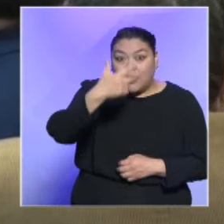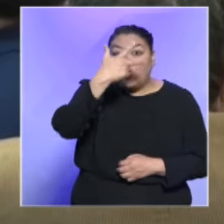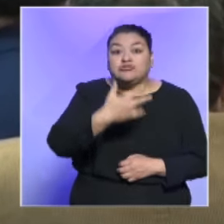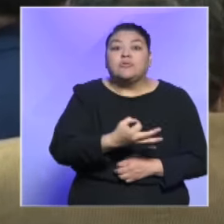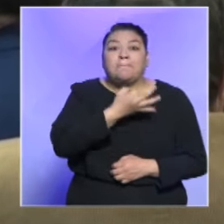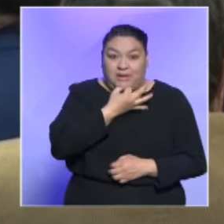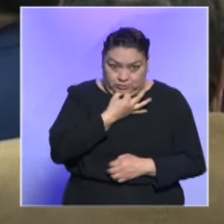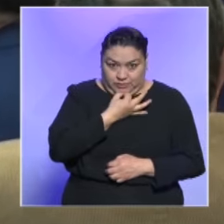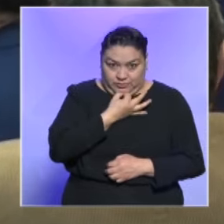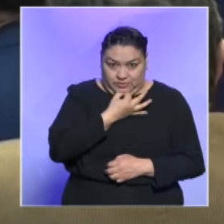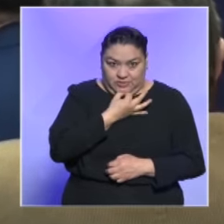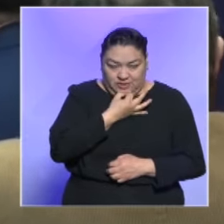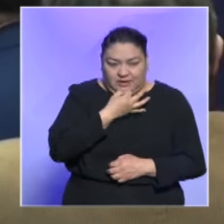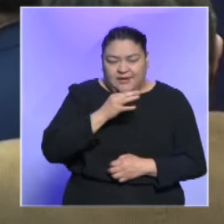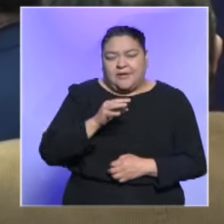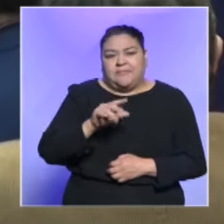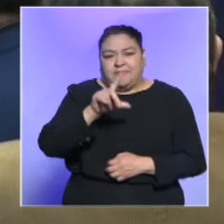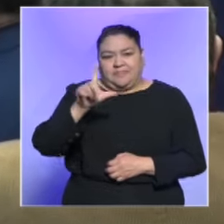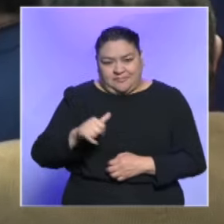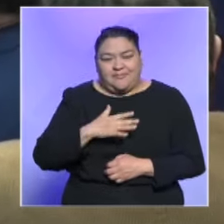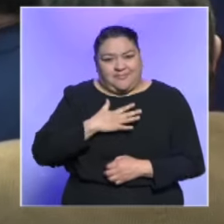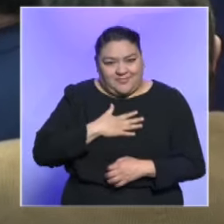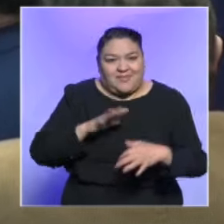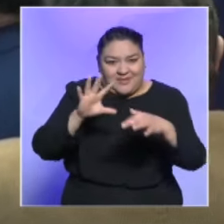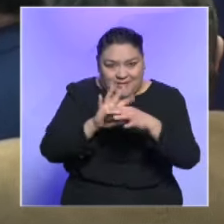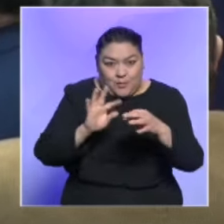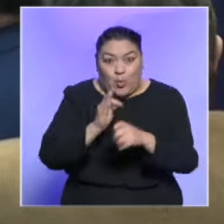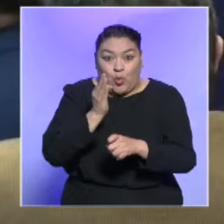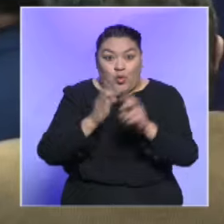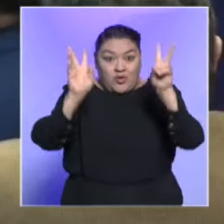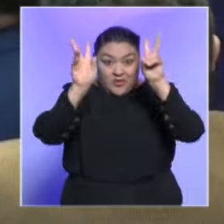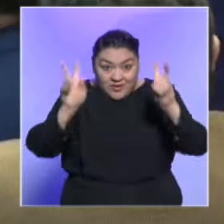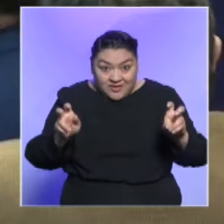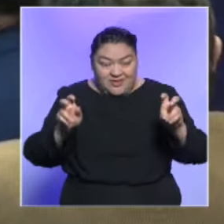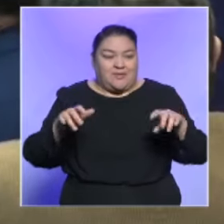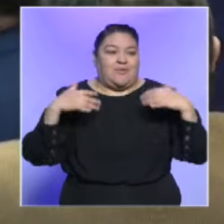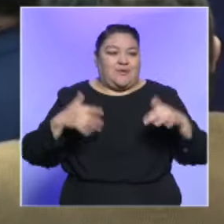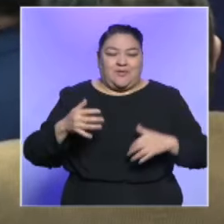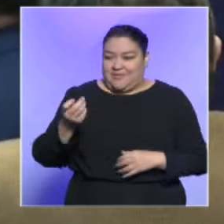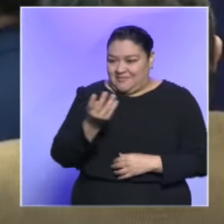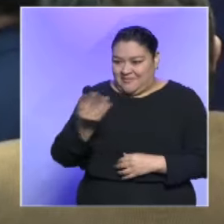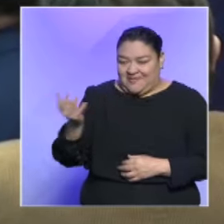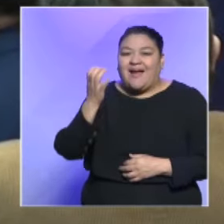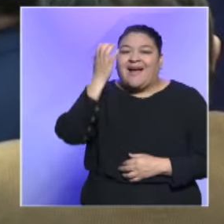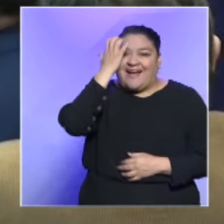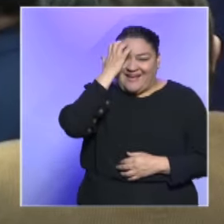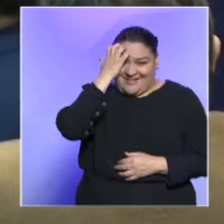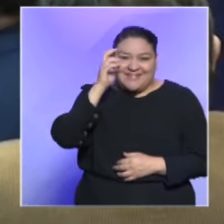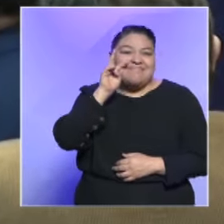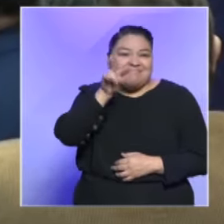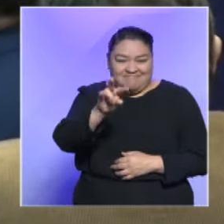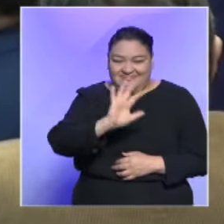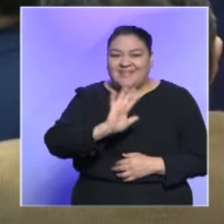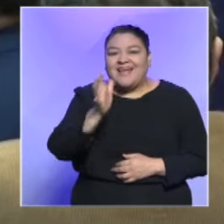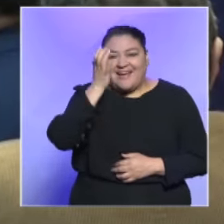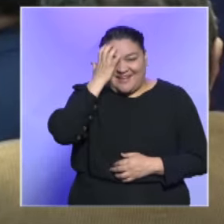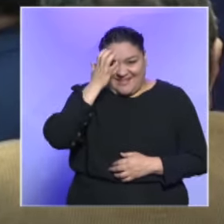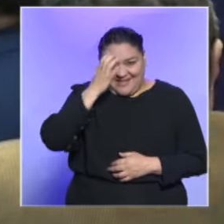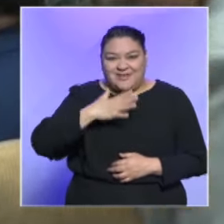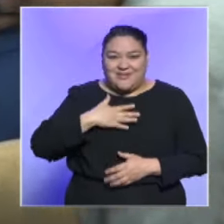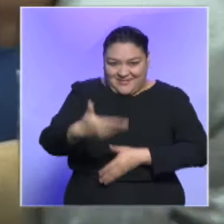para lo cual, pues, quisiera decirles que en esta mesa todas y todos conocemos, por supuesto, y muy rápidamente me voy a